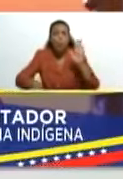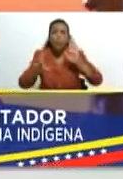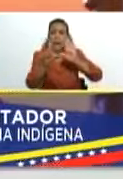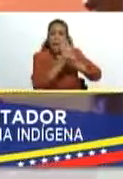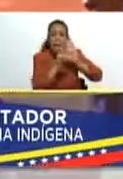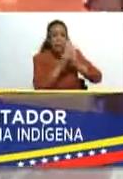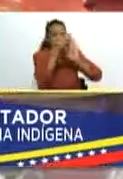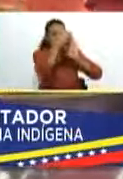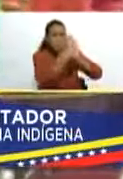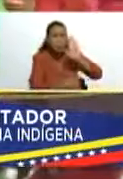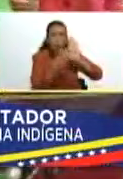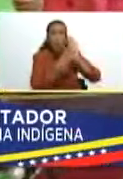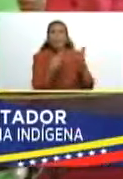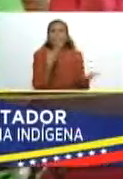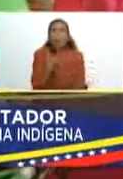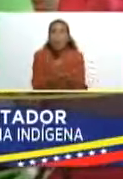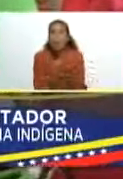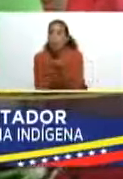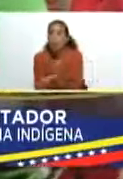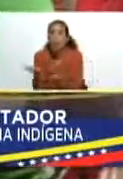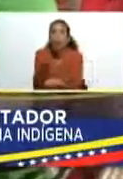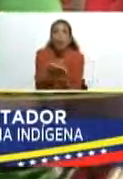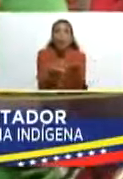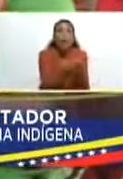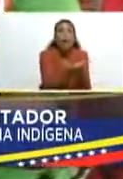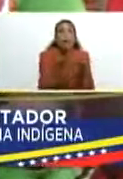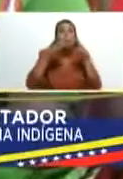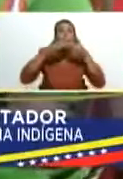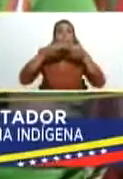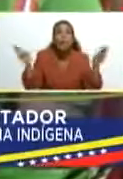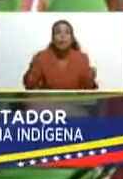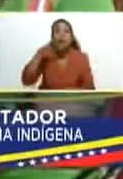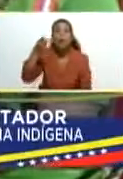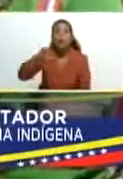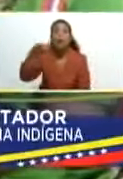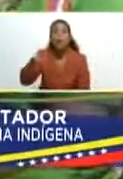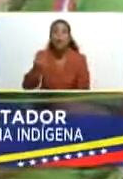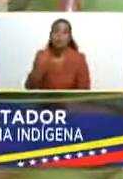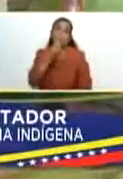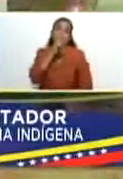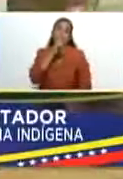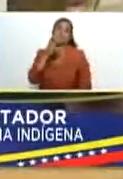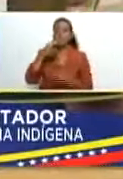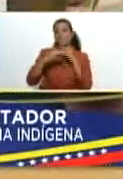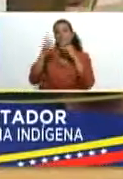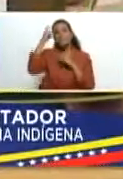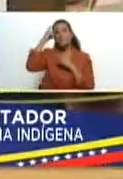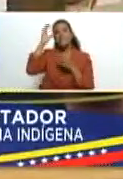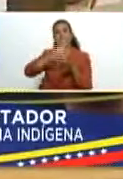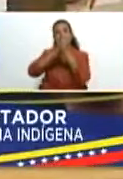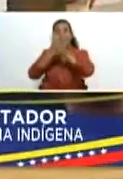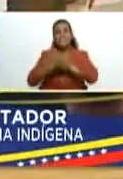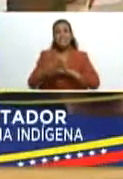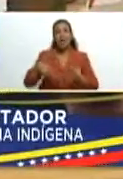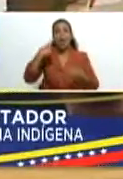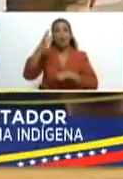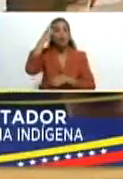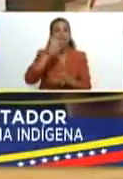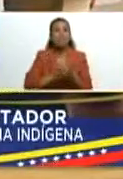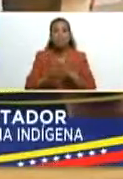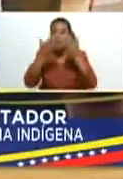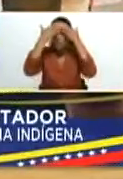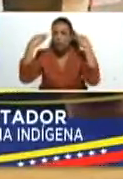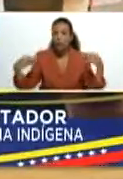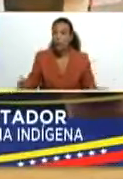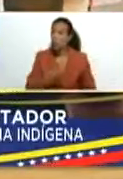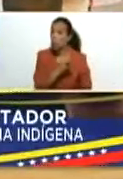de propuestas, de políticas públicas, que no se quede un solo día, que no se quede solo una marcha, en